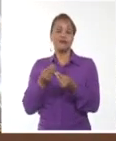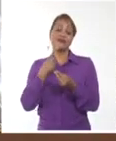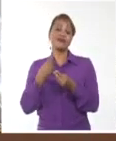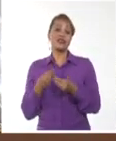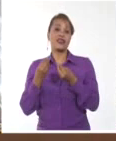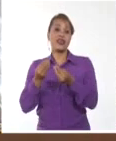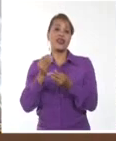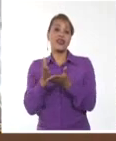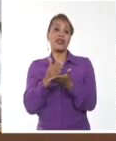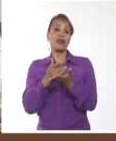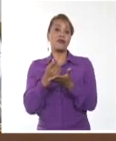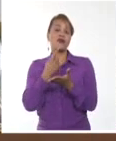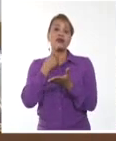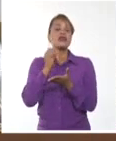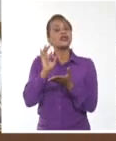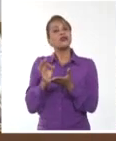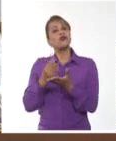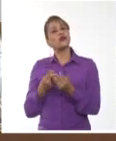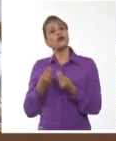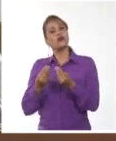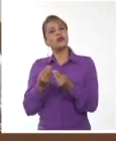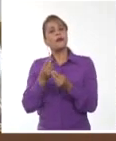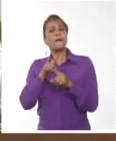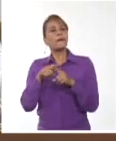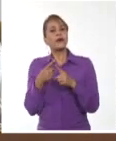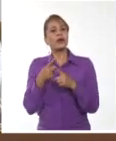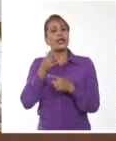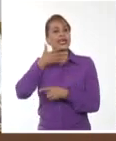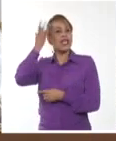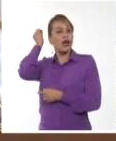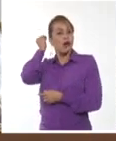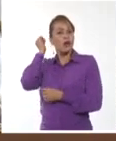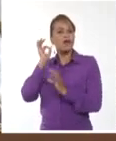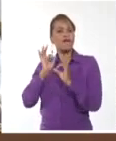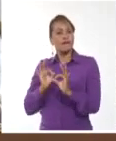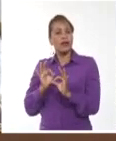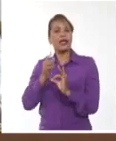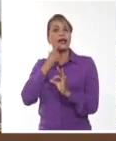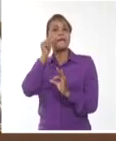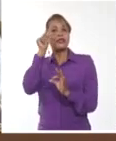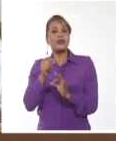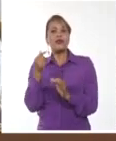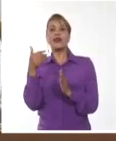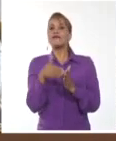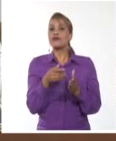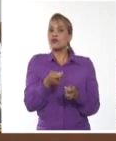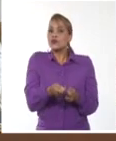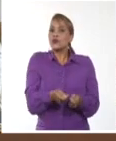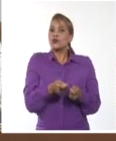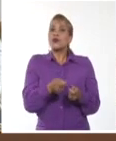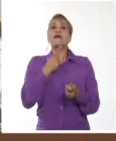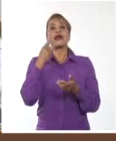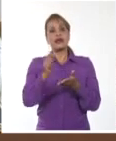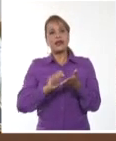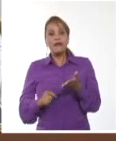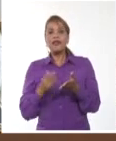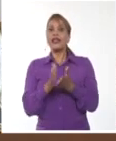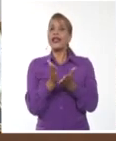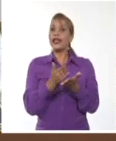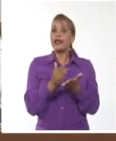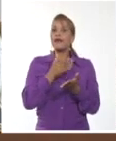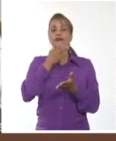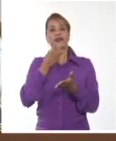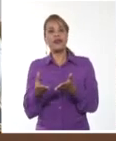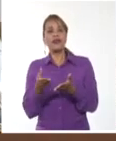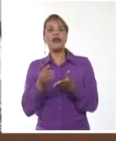libro. Y no es por gusto, es porque él fue realmente la persona que más insistió para que el libro se escribiera, para que